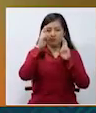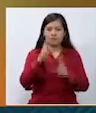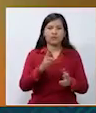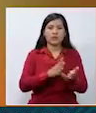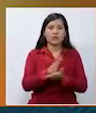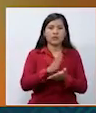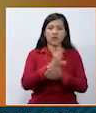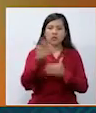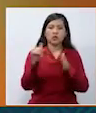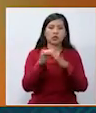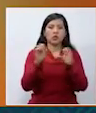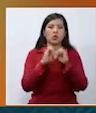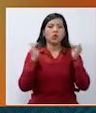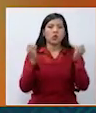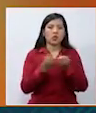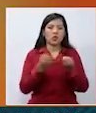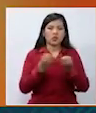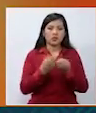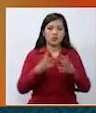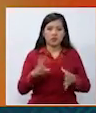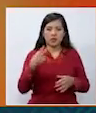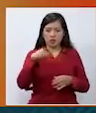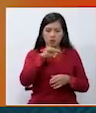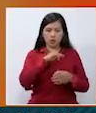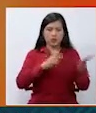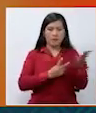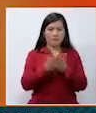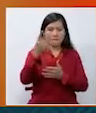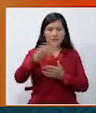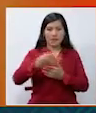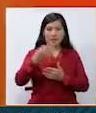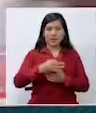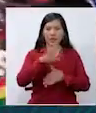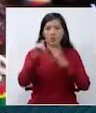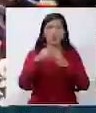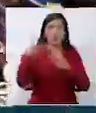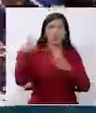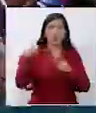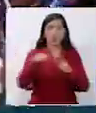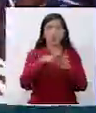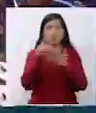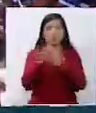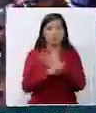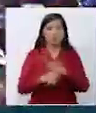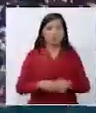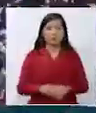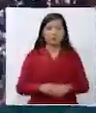organizaciones que nosotros somos los verdaderos dueños de este proyecto político.